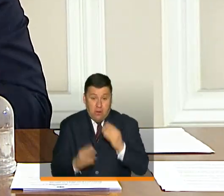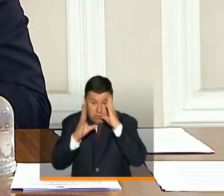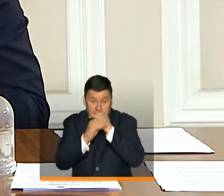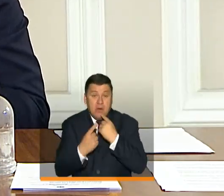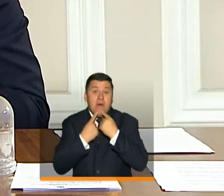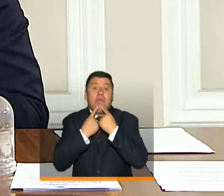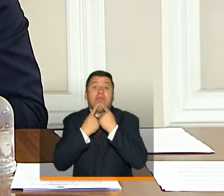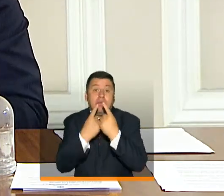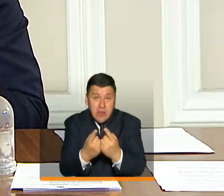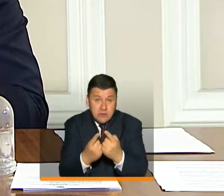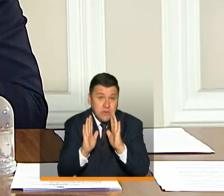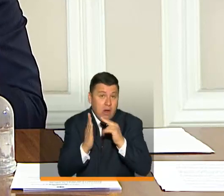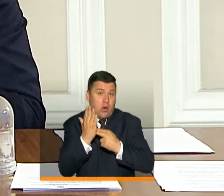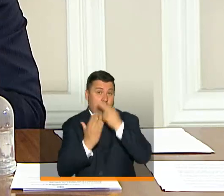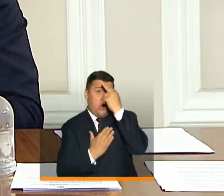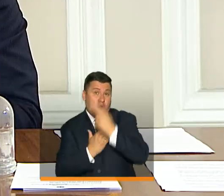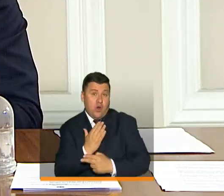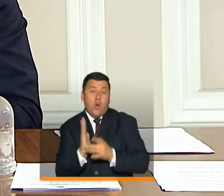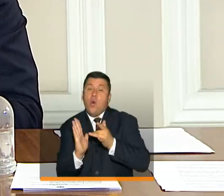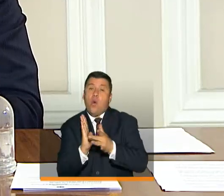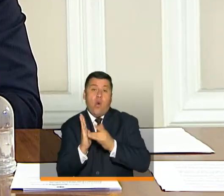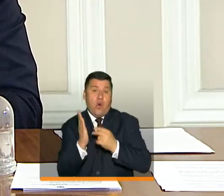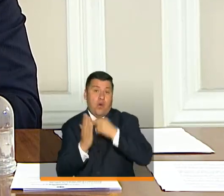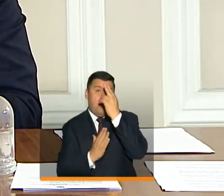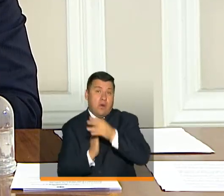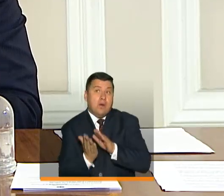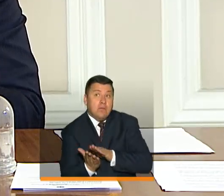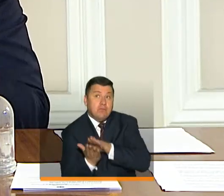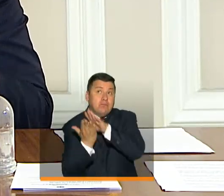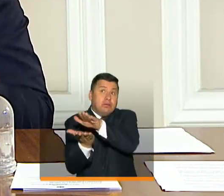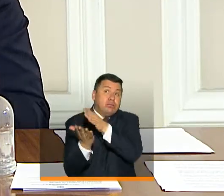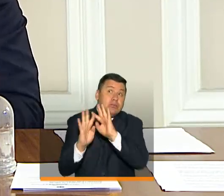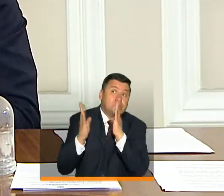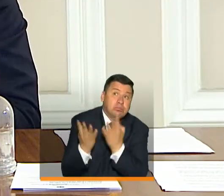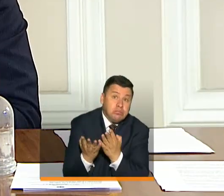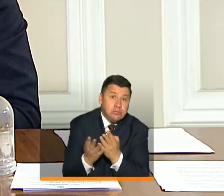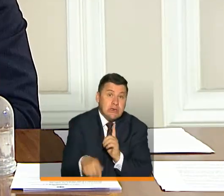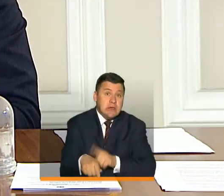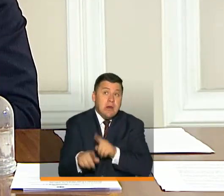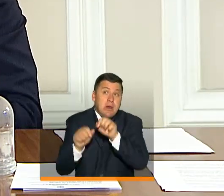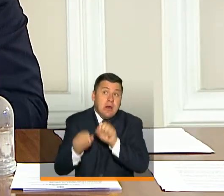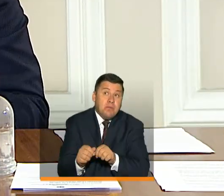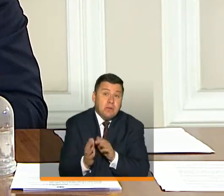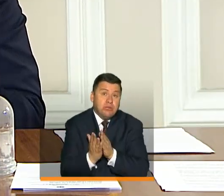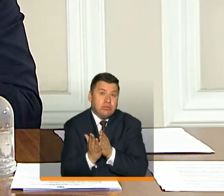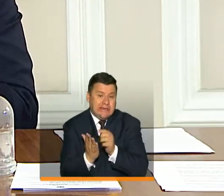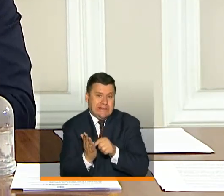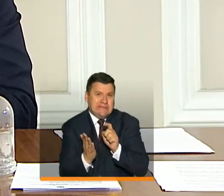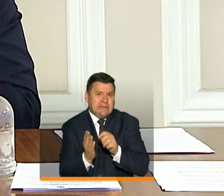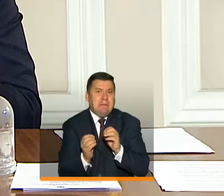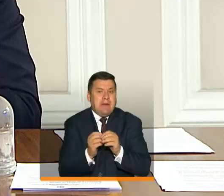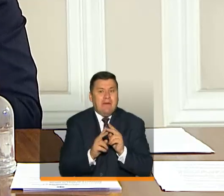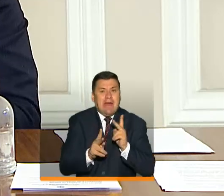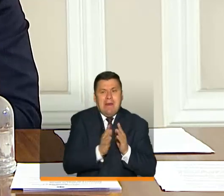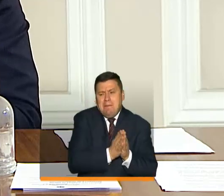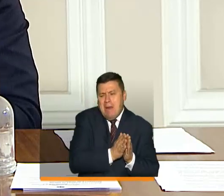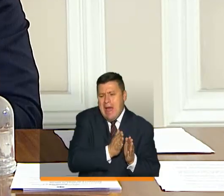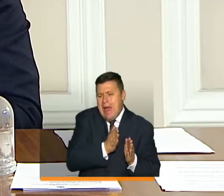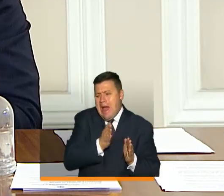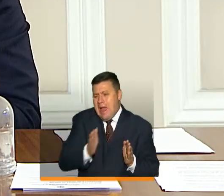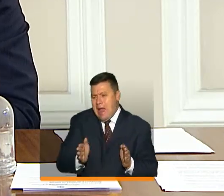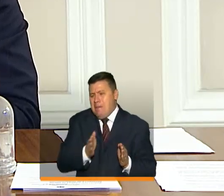que presentaremos al Congreso con mensaje de urgencia para poder aprobar en corto tiempo esa extensión del